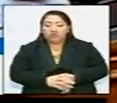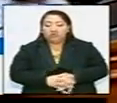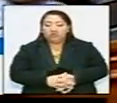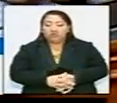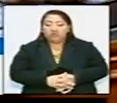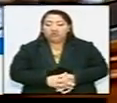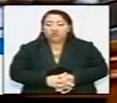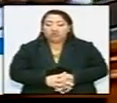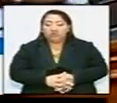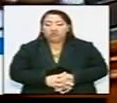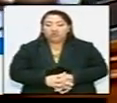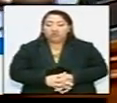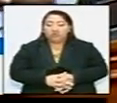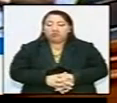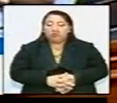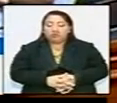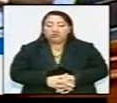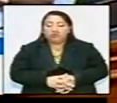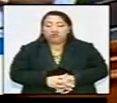A ver, por favor.